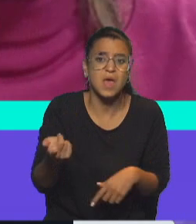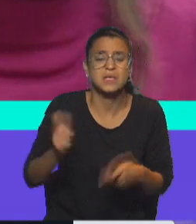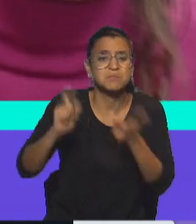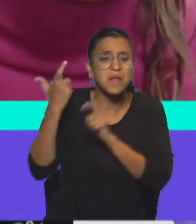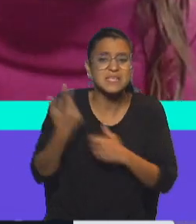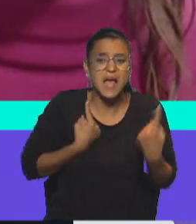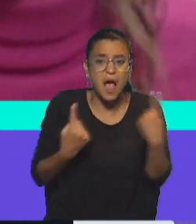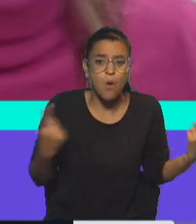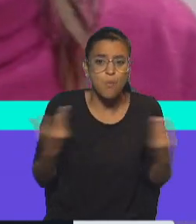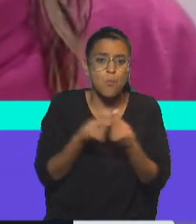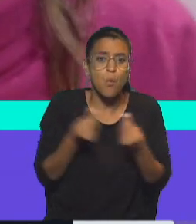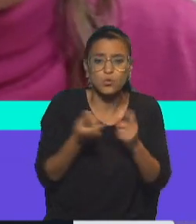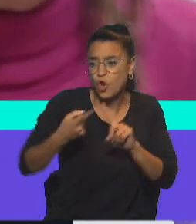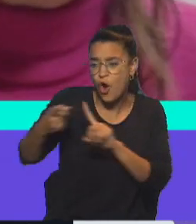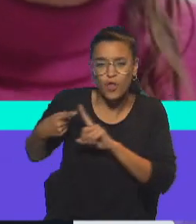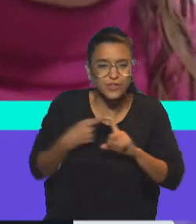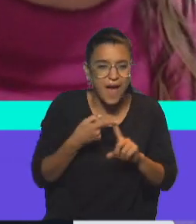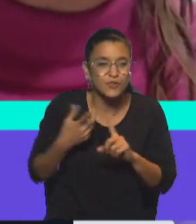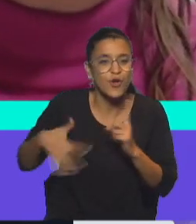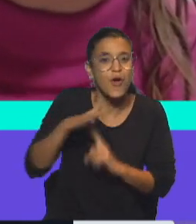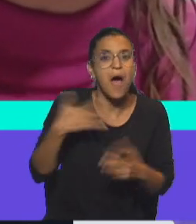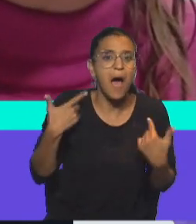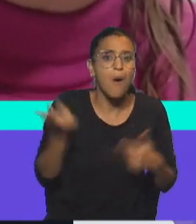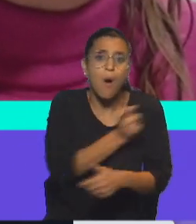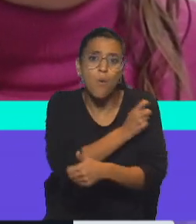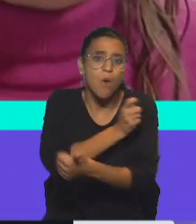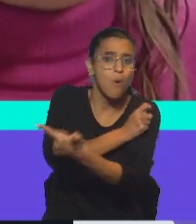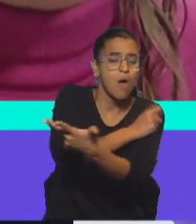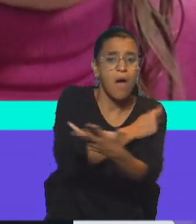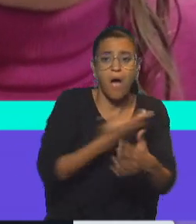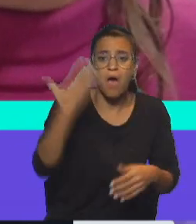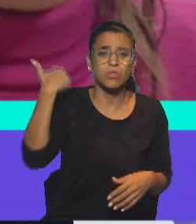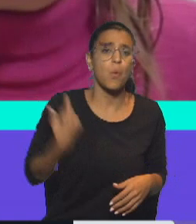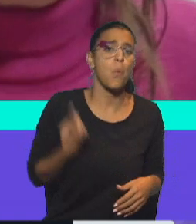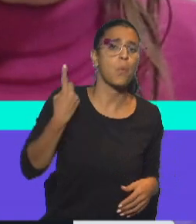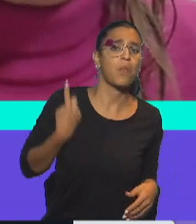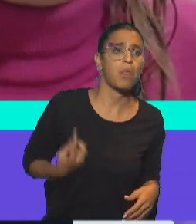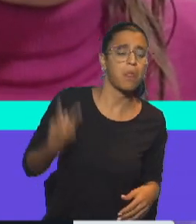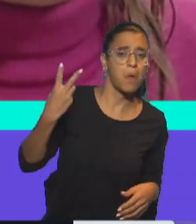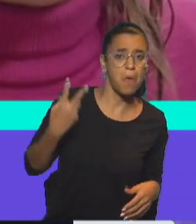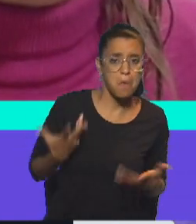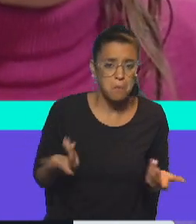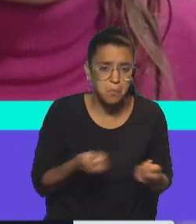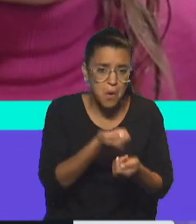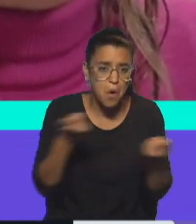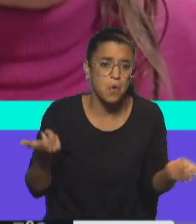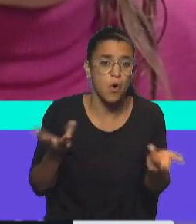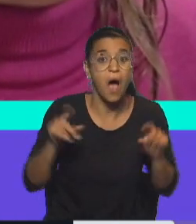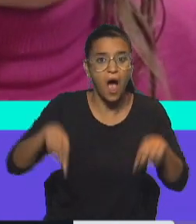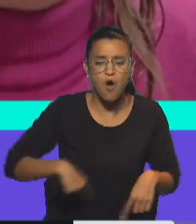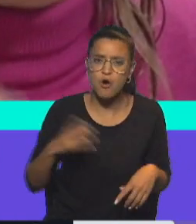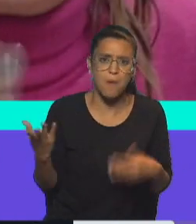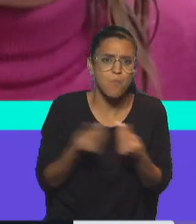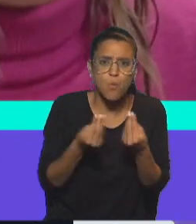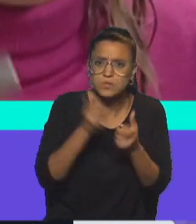propia de tener un montón de gente alrededor que está siendo vacunada, cuando antes eso era como una excepción, y ahora,